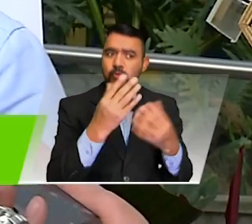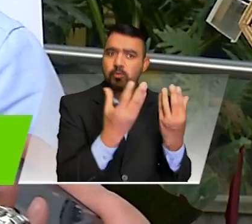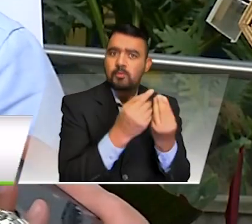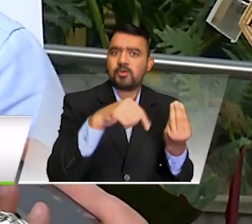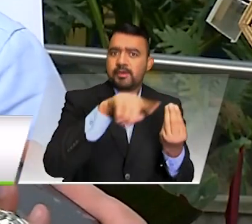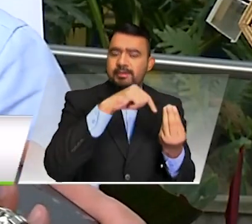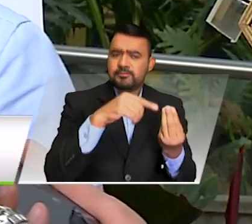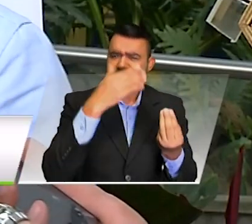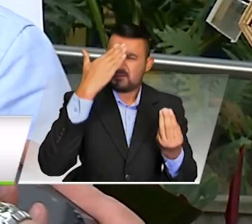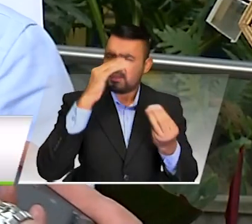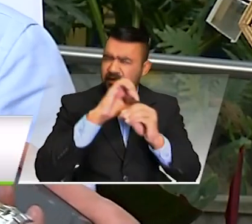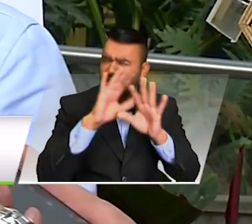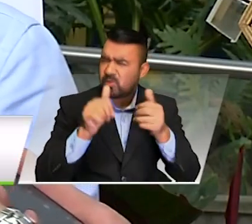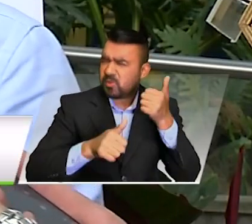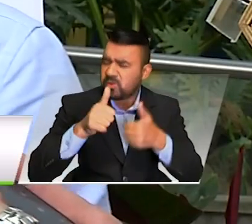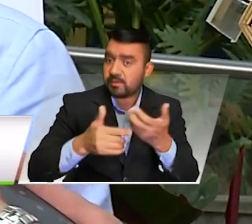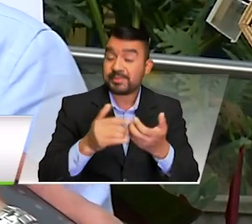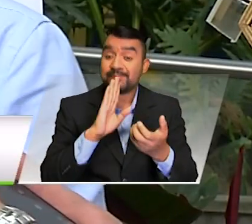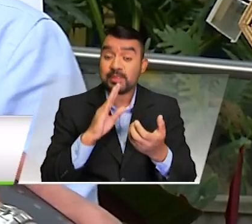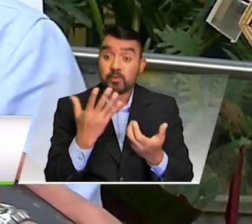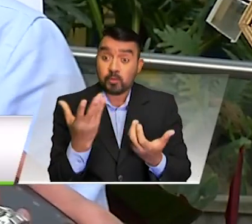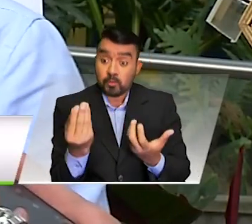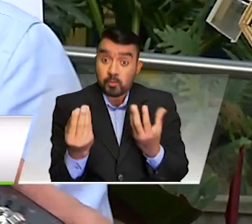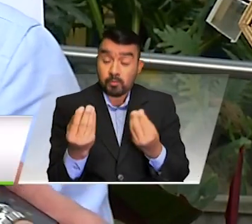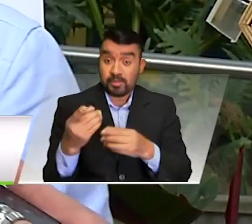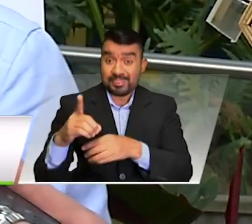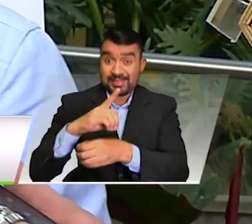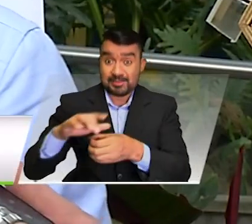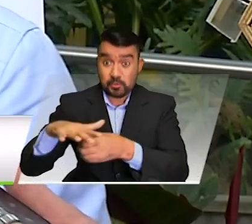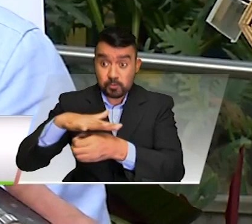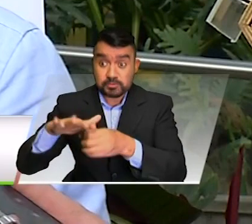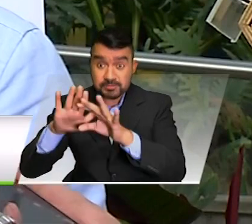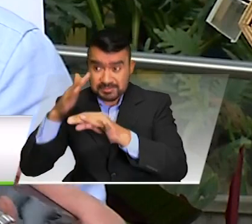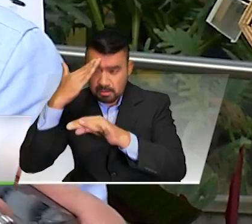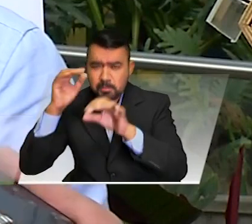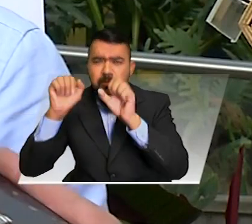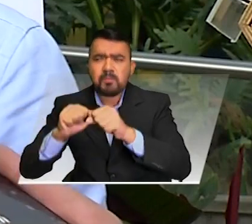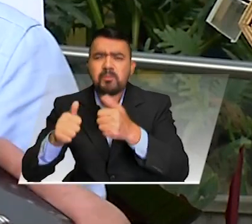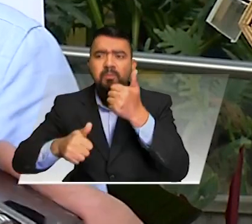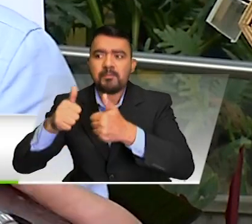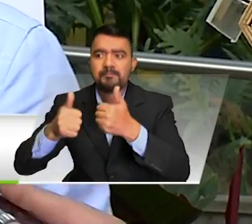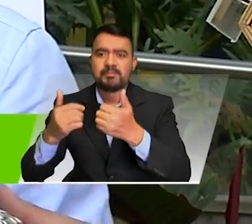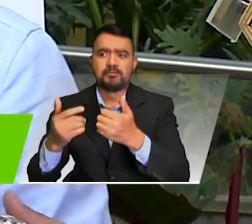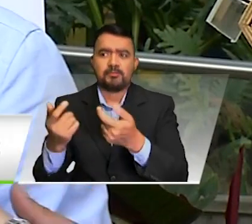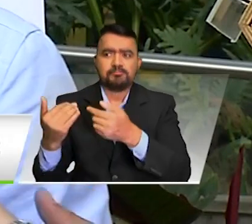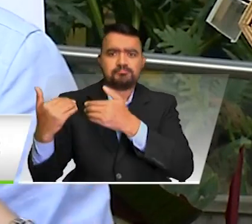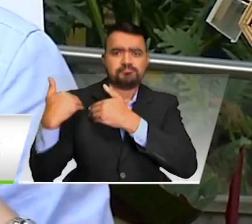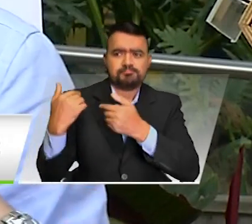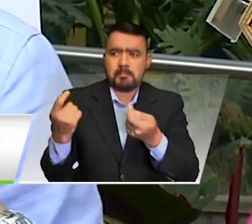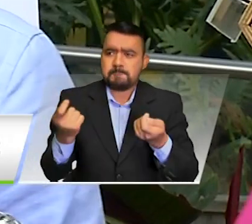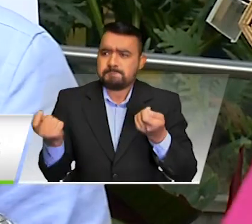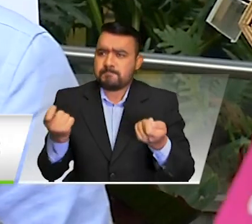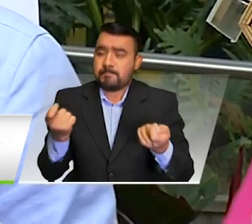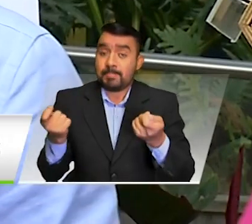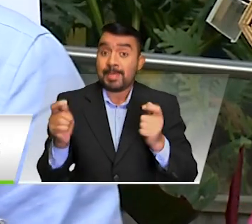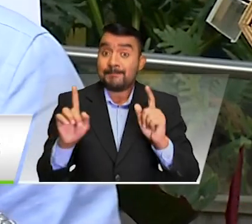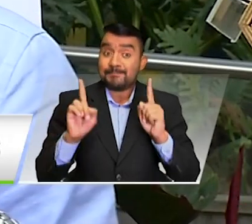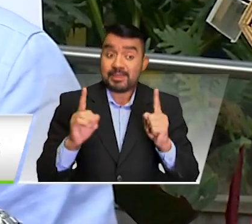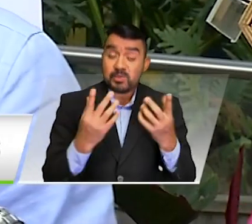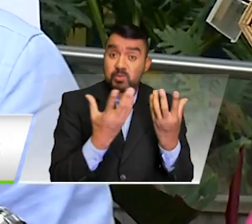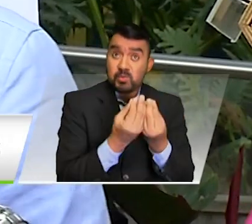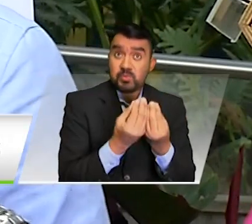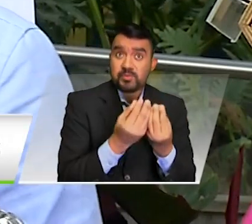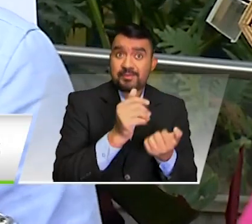la autoridad ambiental pero con el articulado bajo las consideraciones que que debo precisadas el área metropolitana no perderá sus